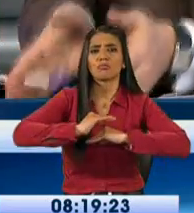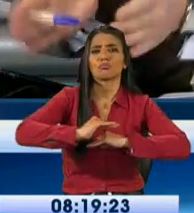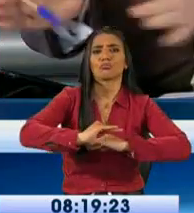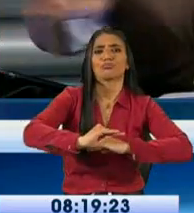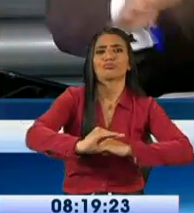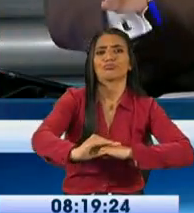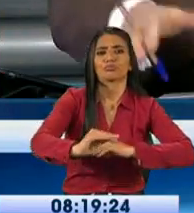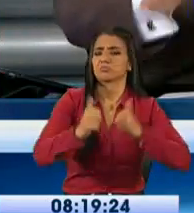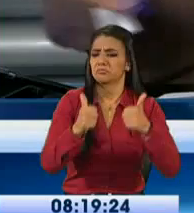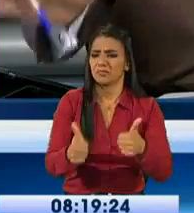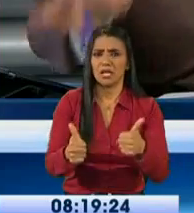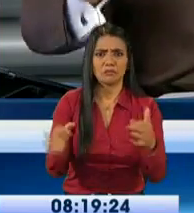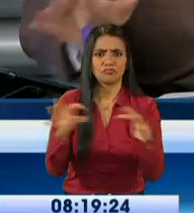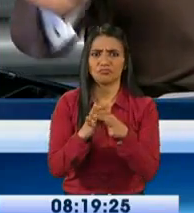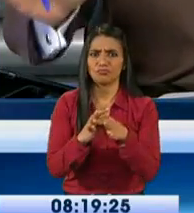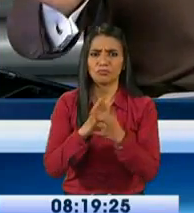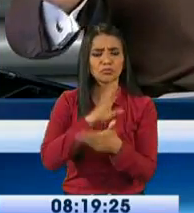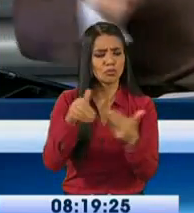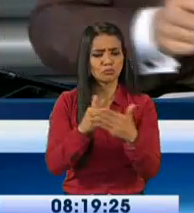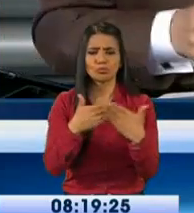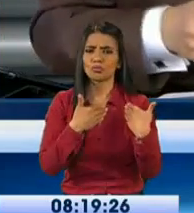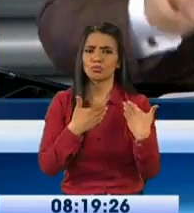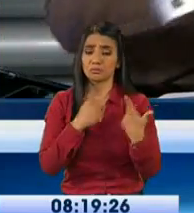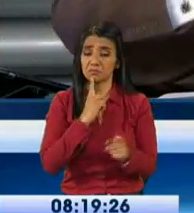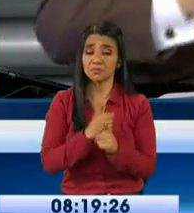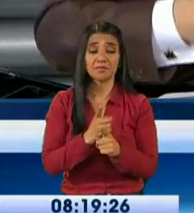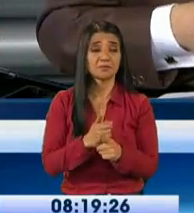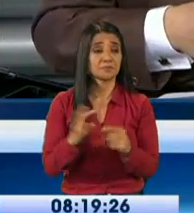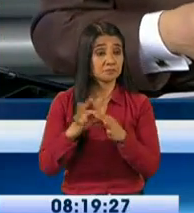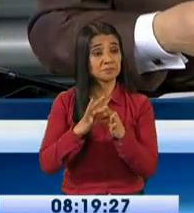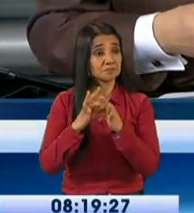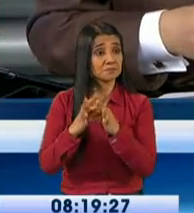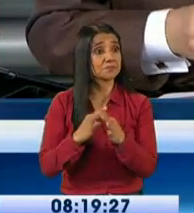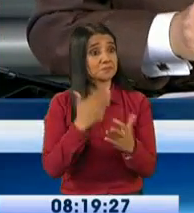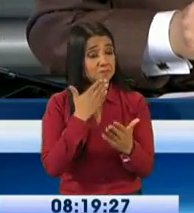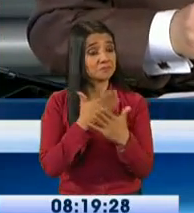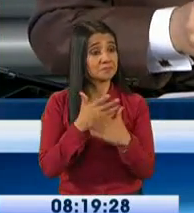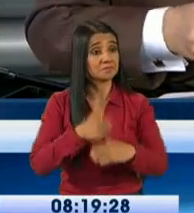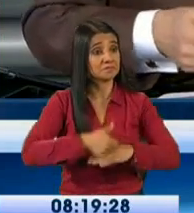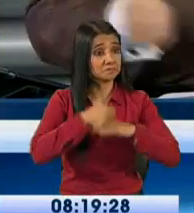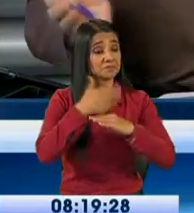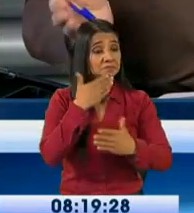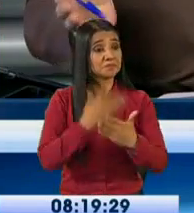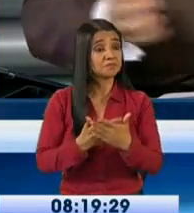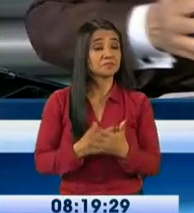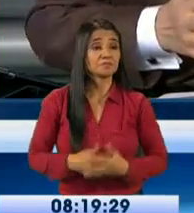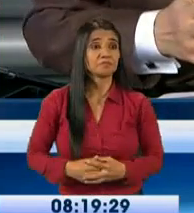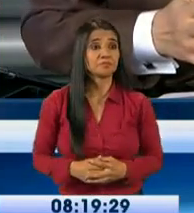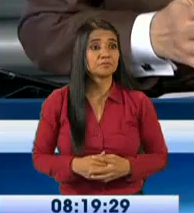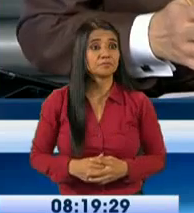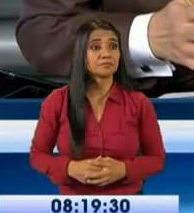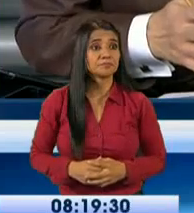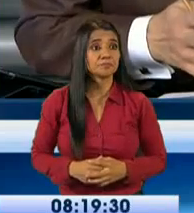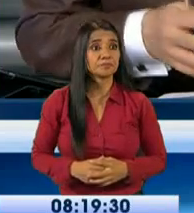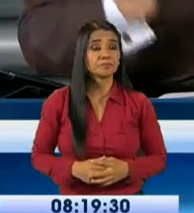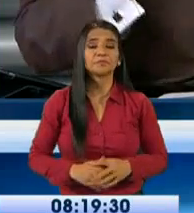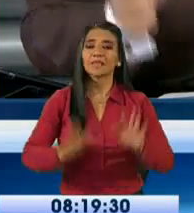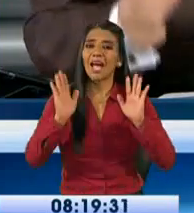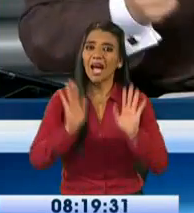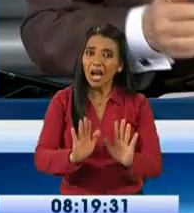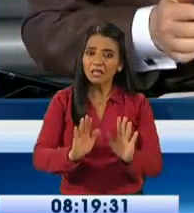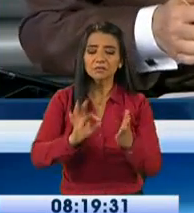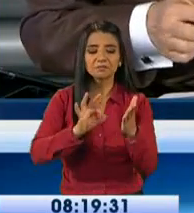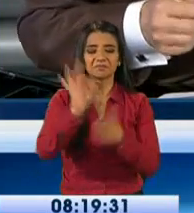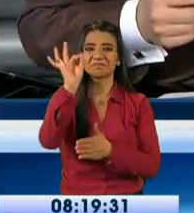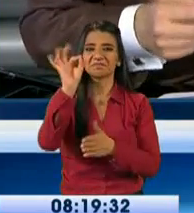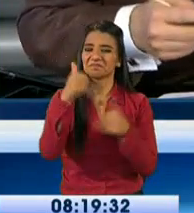el parche, el pavimento y todo el mundo contentos. Así que Ali, de las autoridades, que les mando un abrazo grande y que claro, de esta manera damos un visto